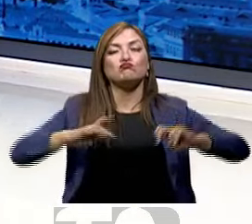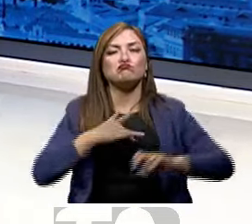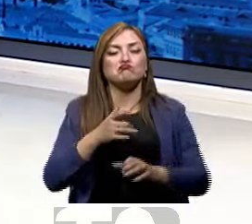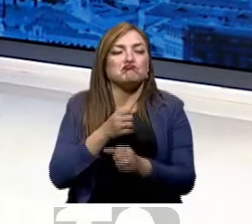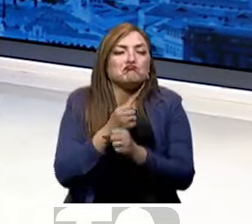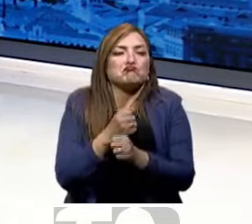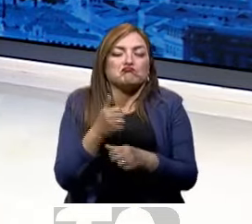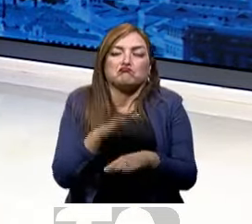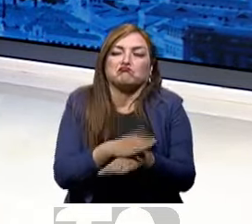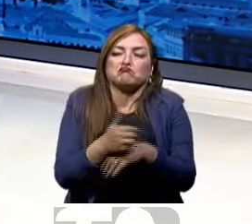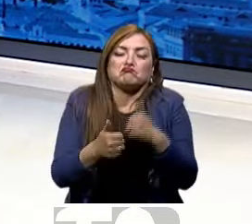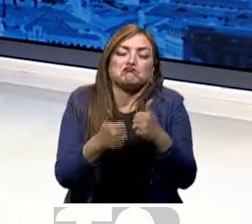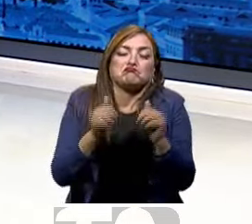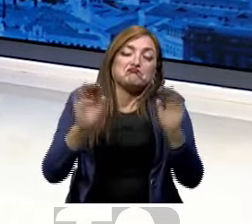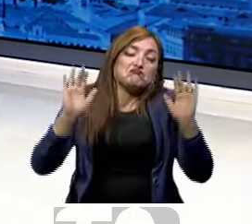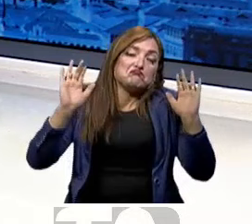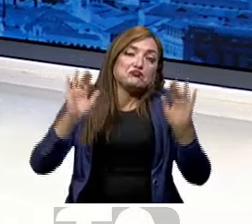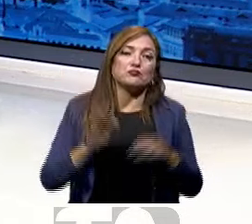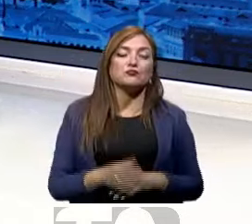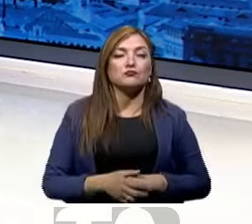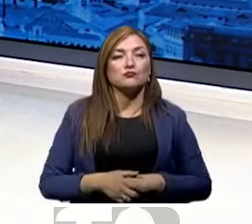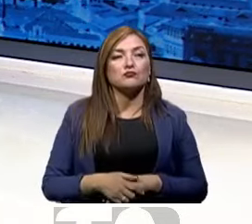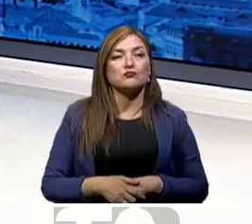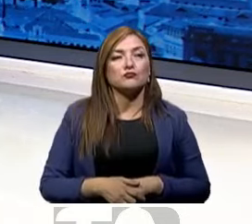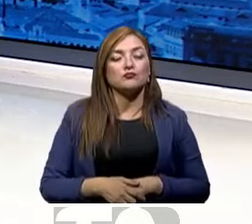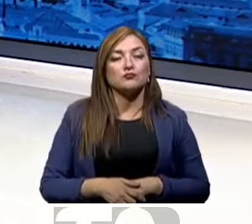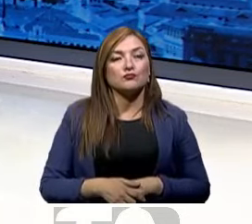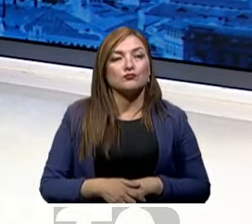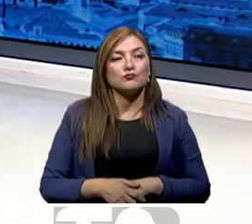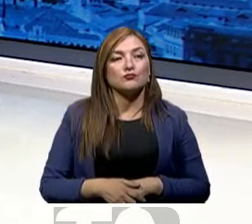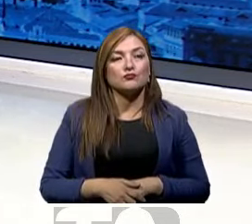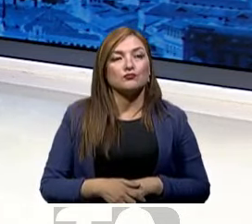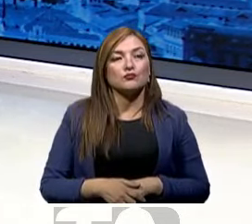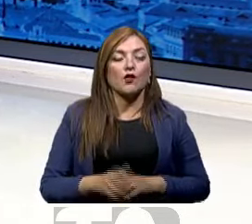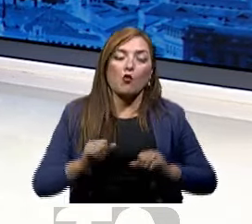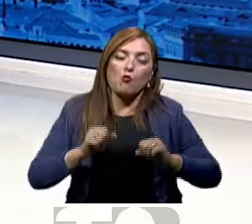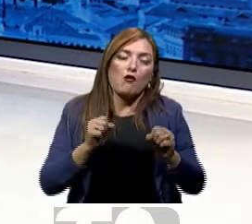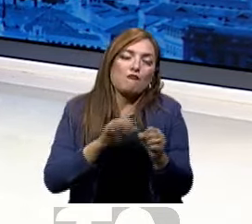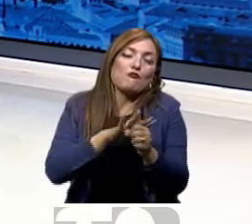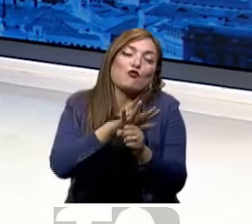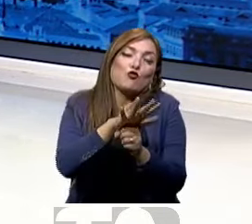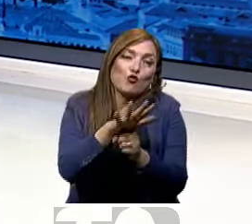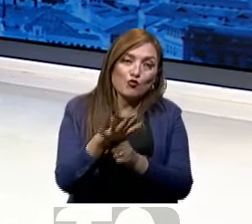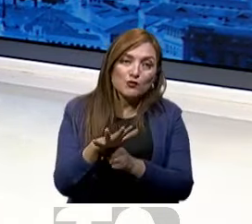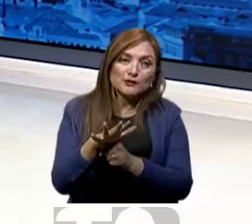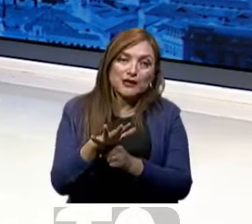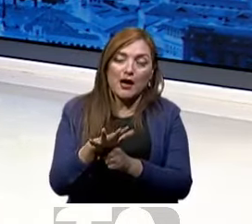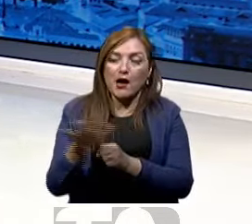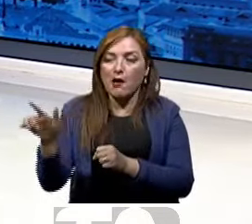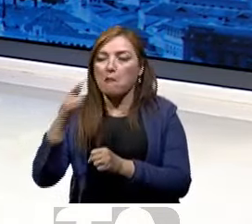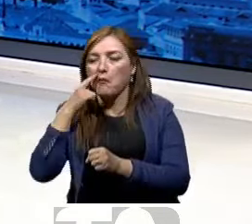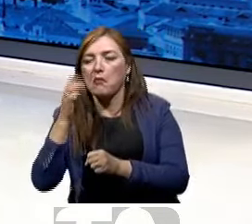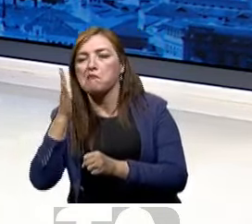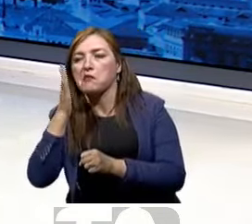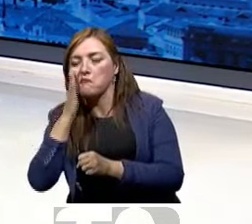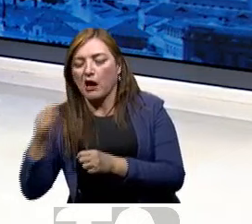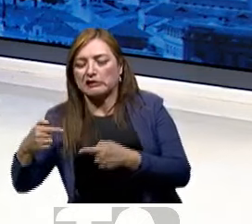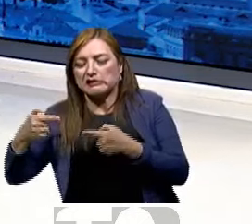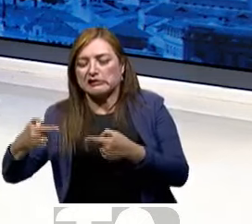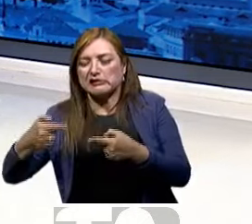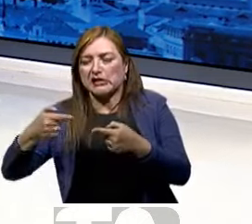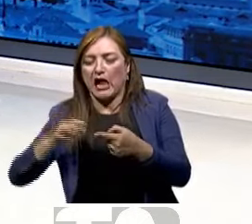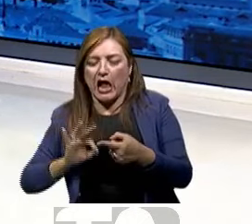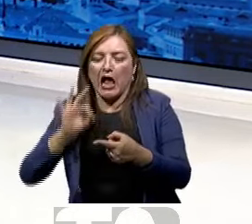seguros de cuál es la causa de la mayoría de estos defectos, pero piensan que puede influir, por ejemplo, la genética, algunas